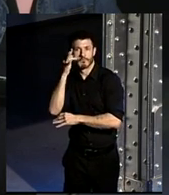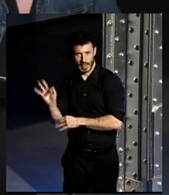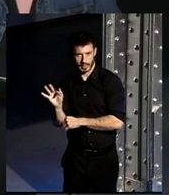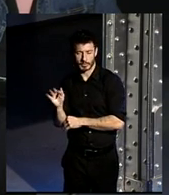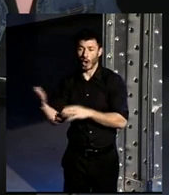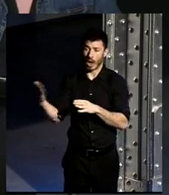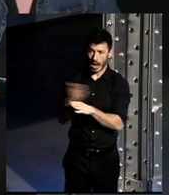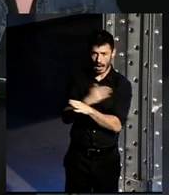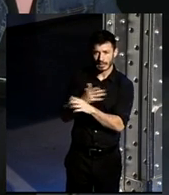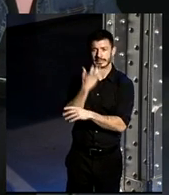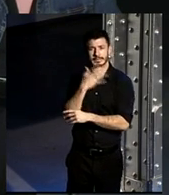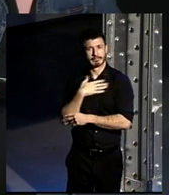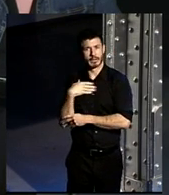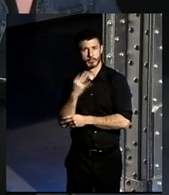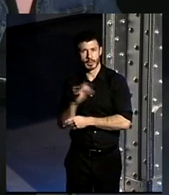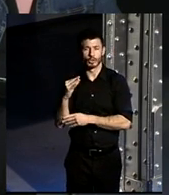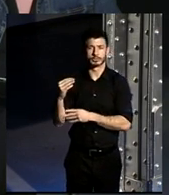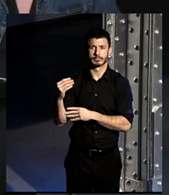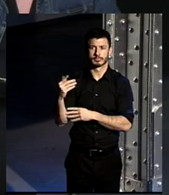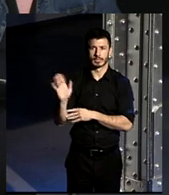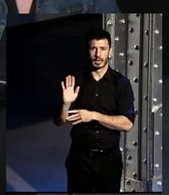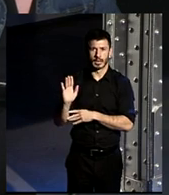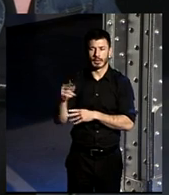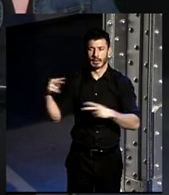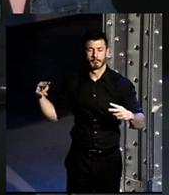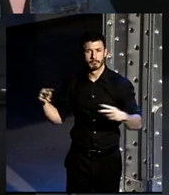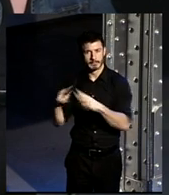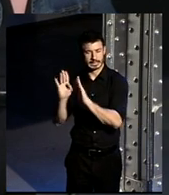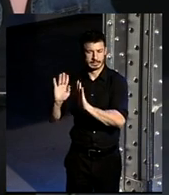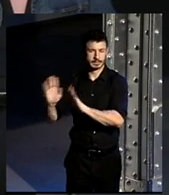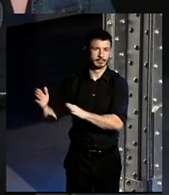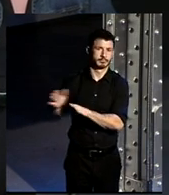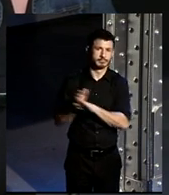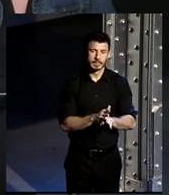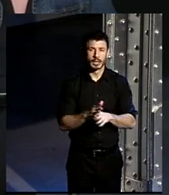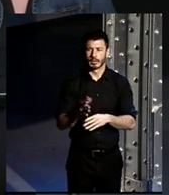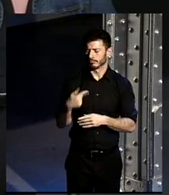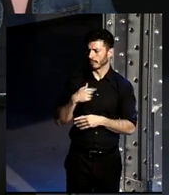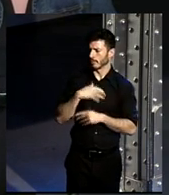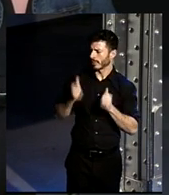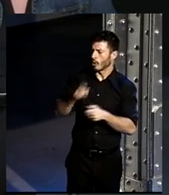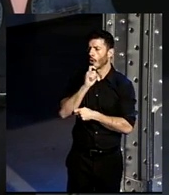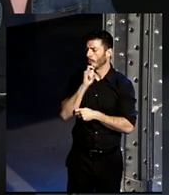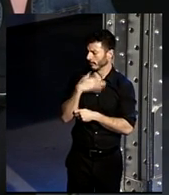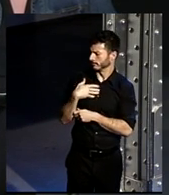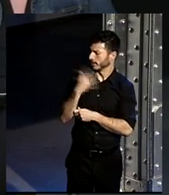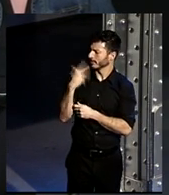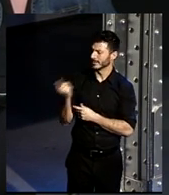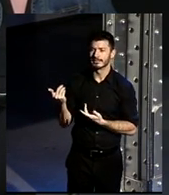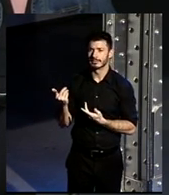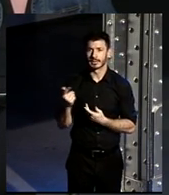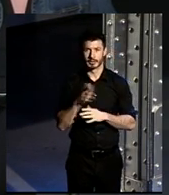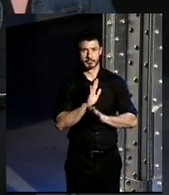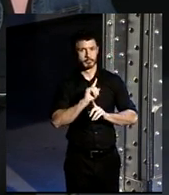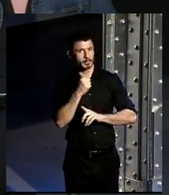que de Paris XXe siècle, porque en realidad, ¿cómo quieres? ¿Que prefieres que empecemos? Simplemente decir y certificar